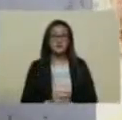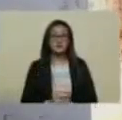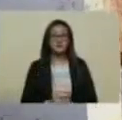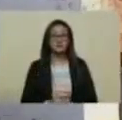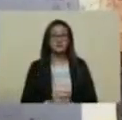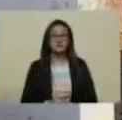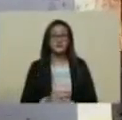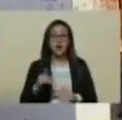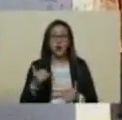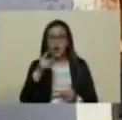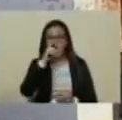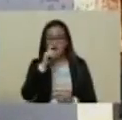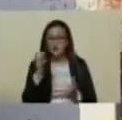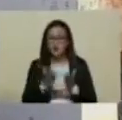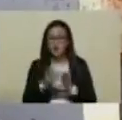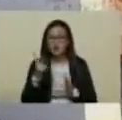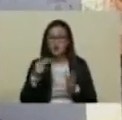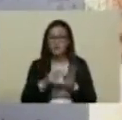Vino el año escolar